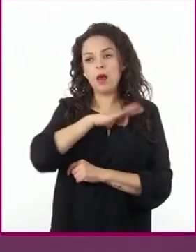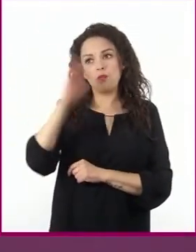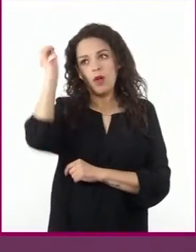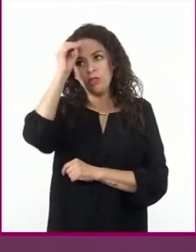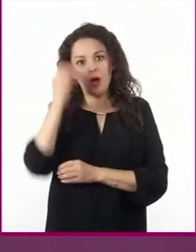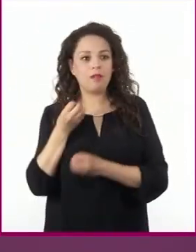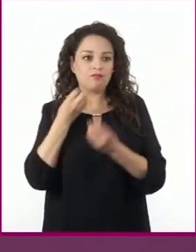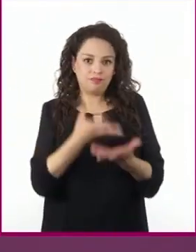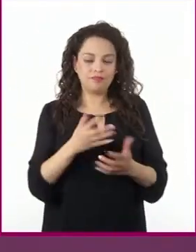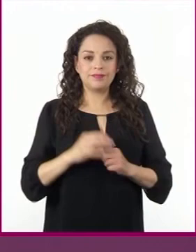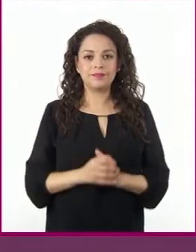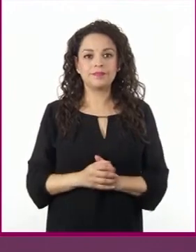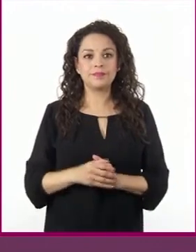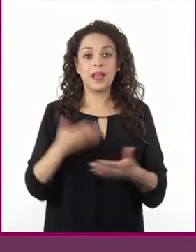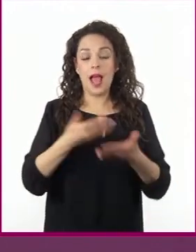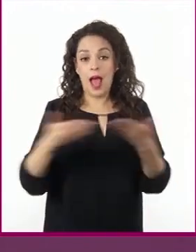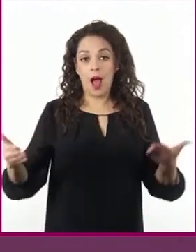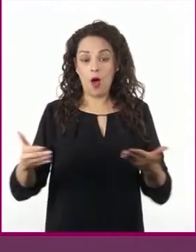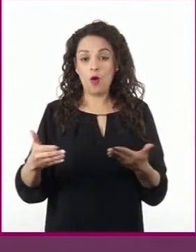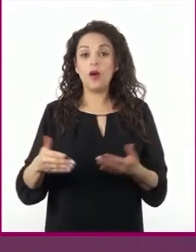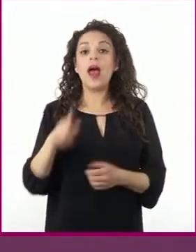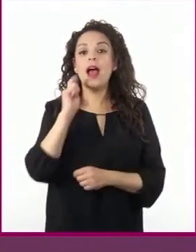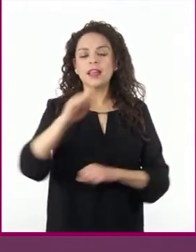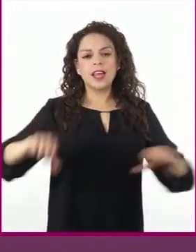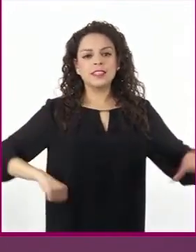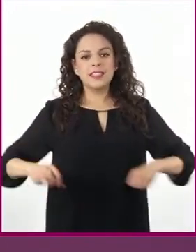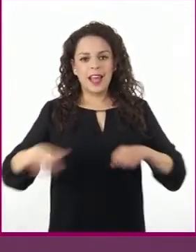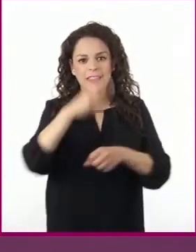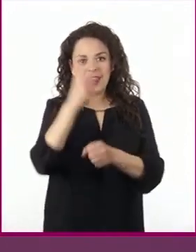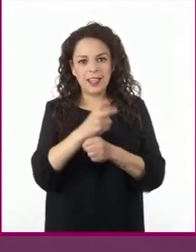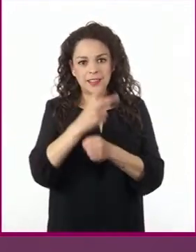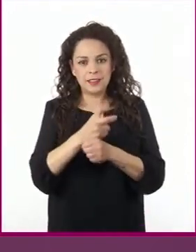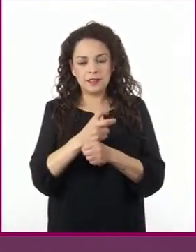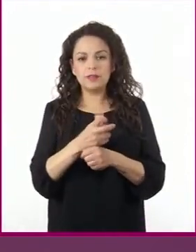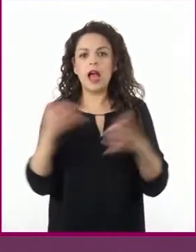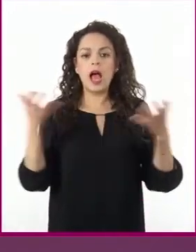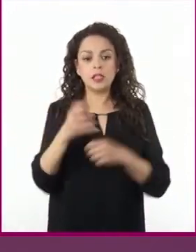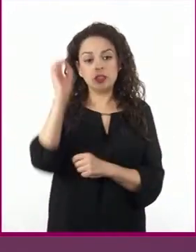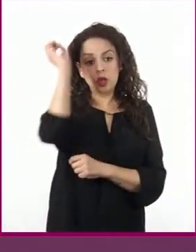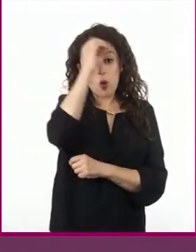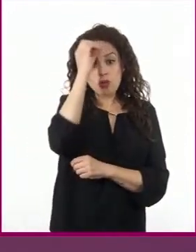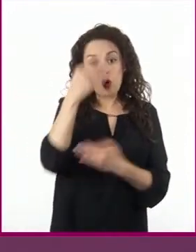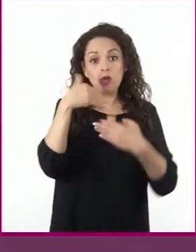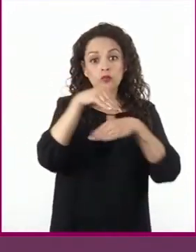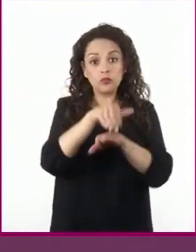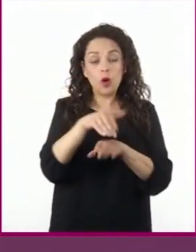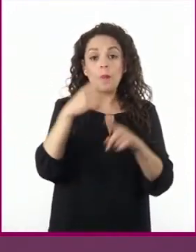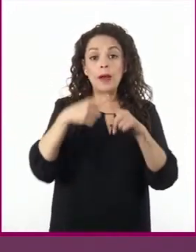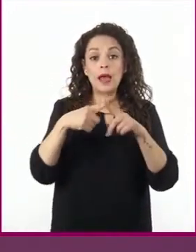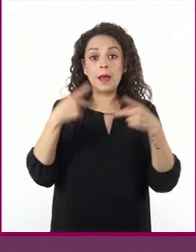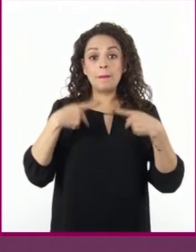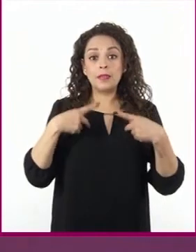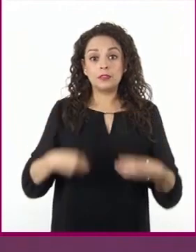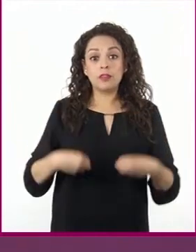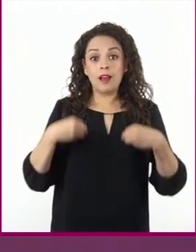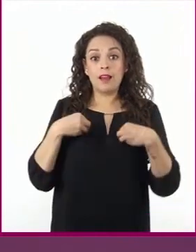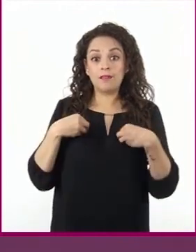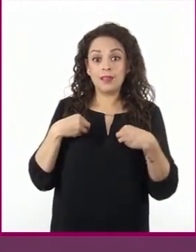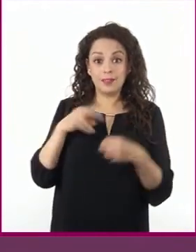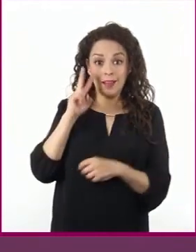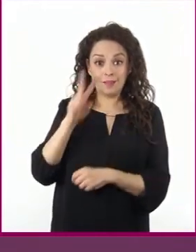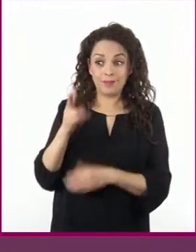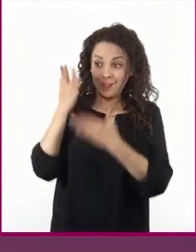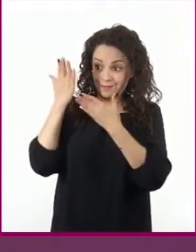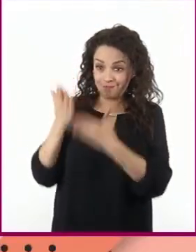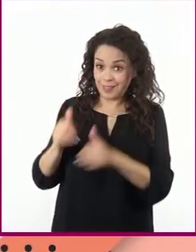Bueno, ahora su segundo reto es tratar de realizar una opinión sobre la siguiente biografía. Así que,